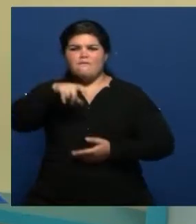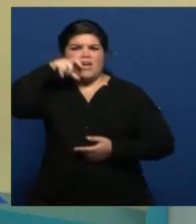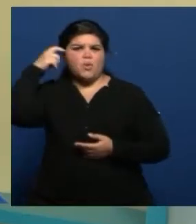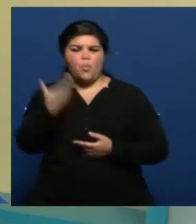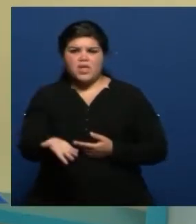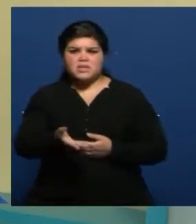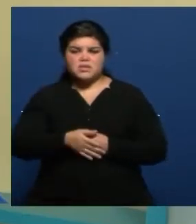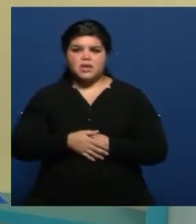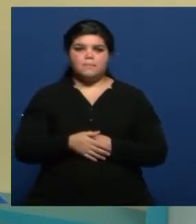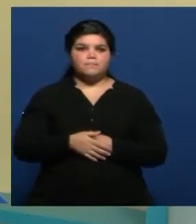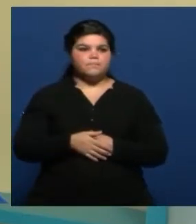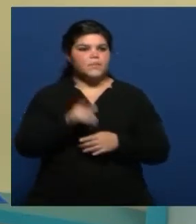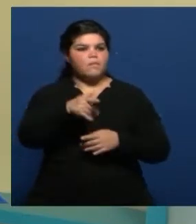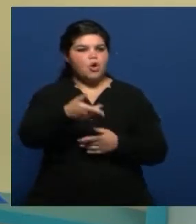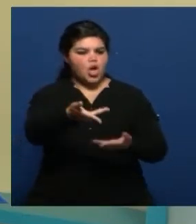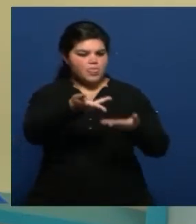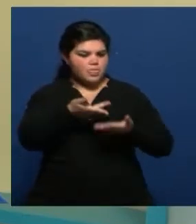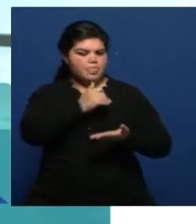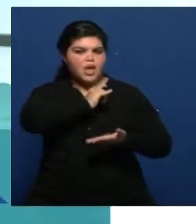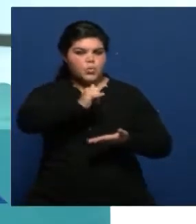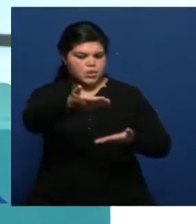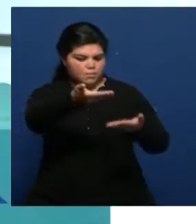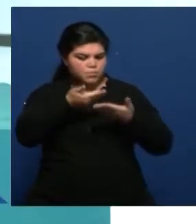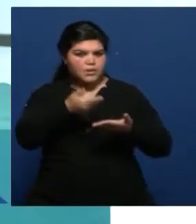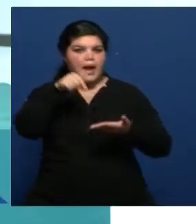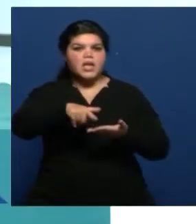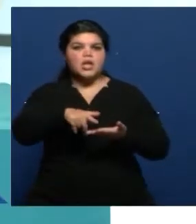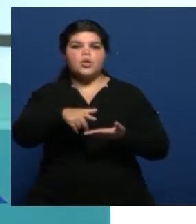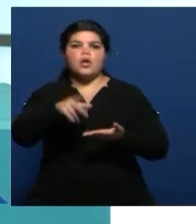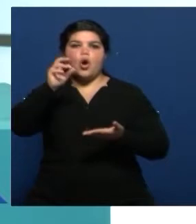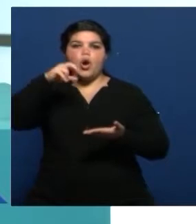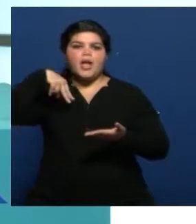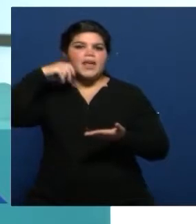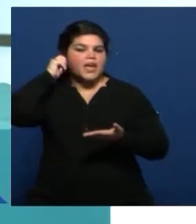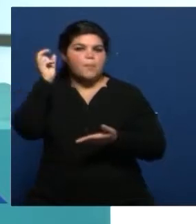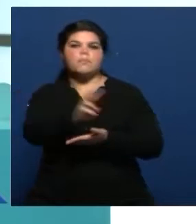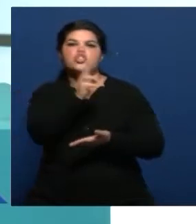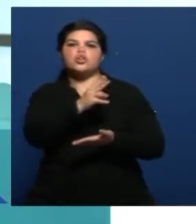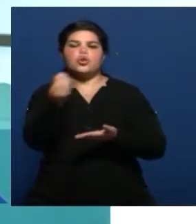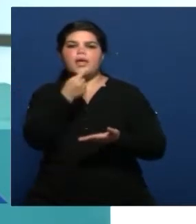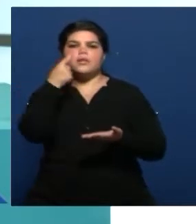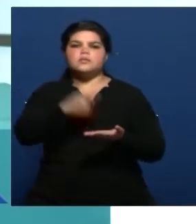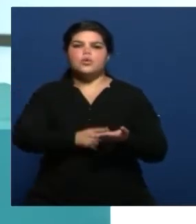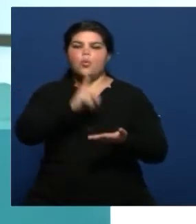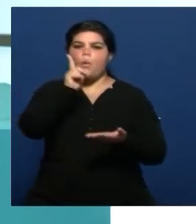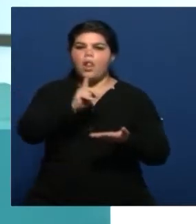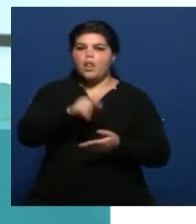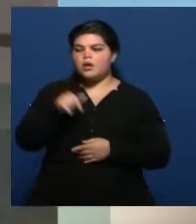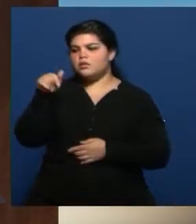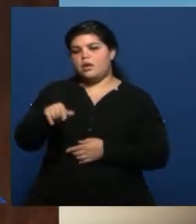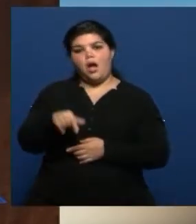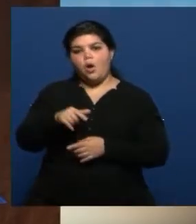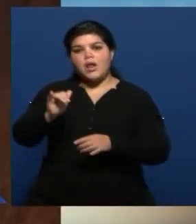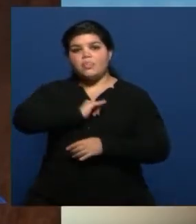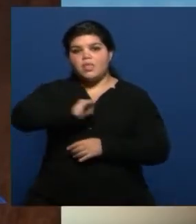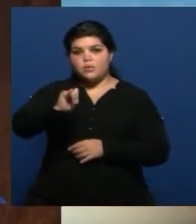usted llegaron todas estas denuncias. Sí. ¿Y qué acciones han tomado desde ONG Protectora? Bueno, nosotros, espera, hay una denuncia que en este momento creo que